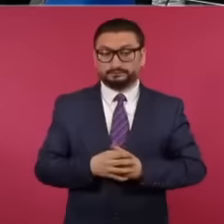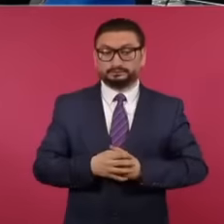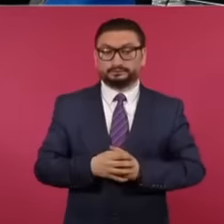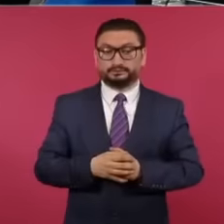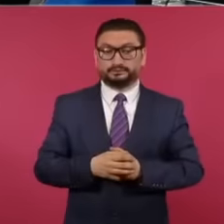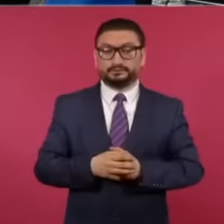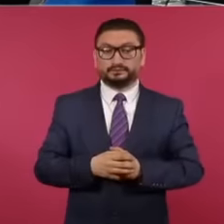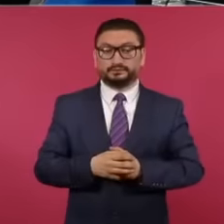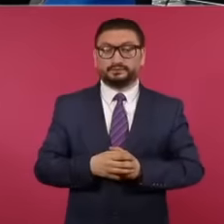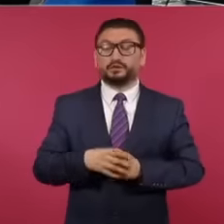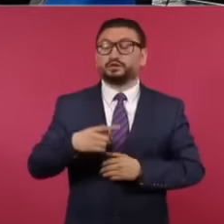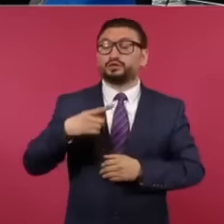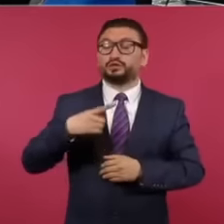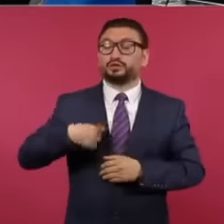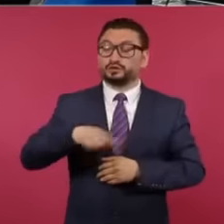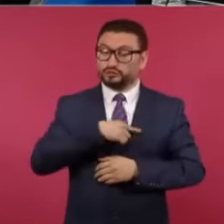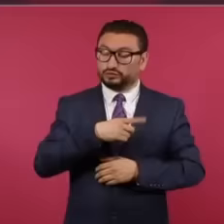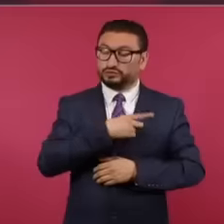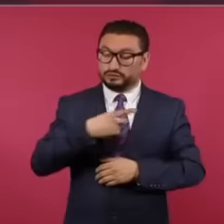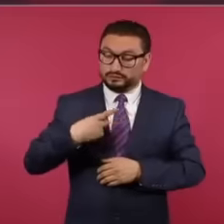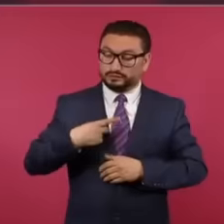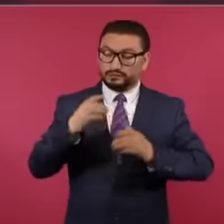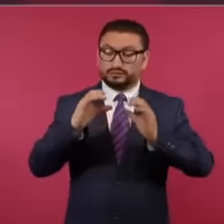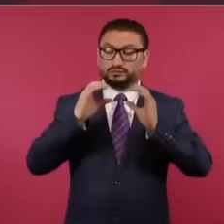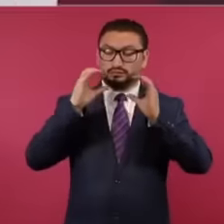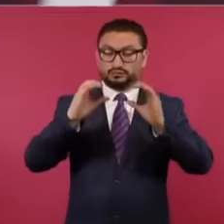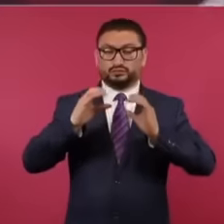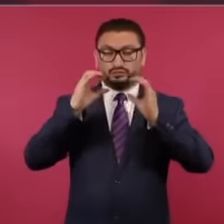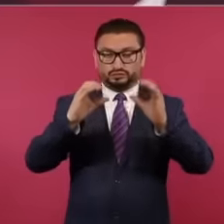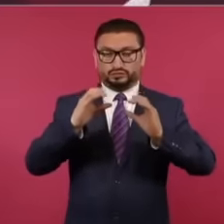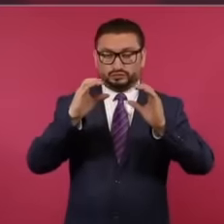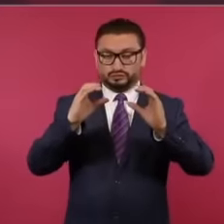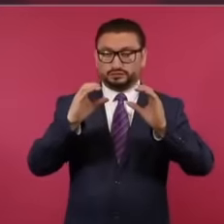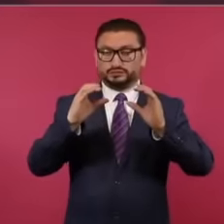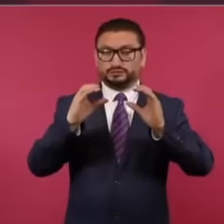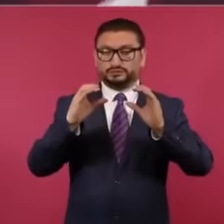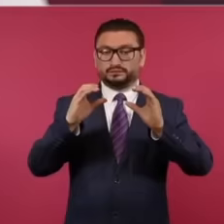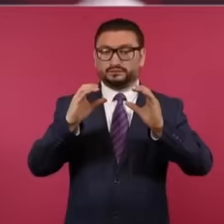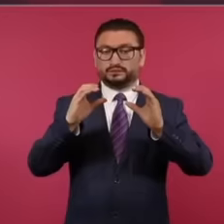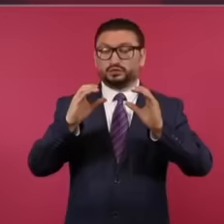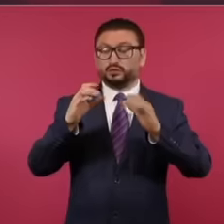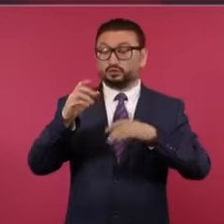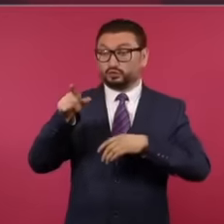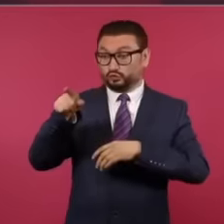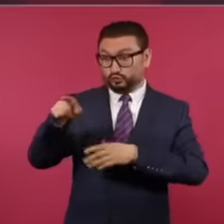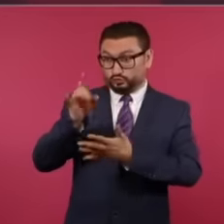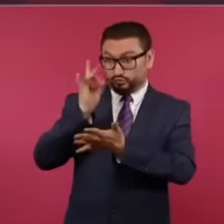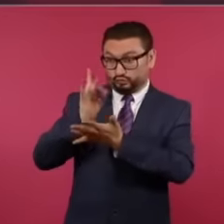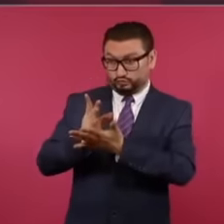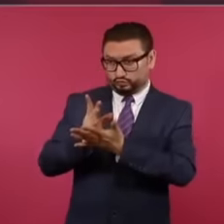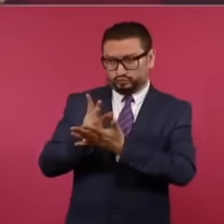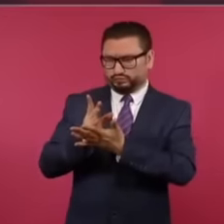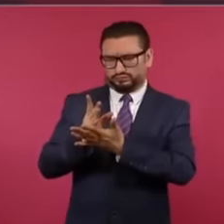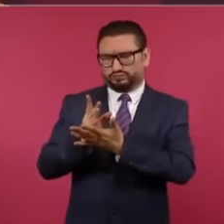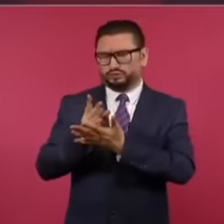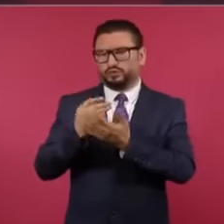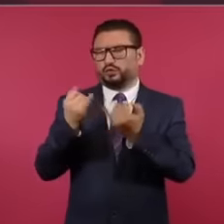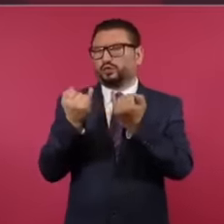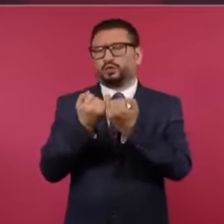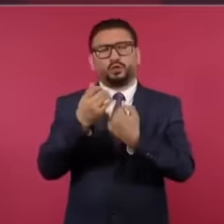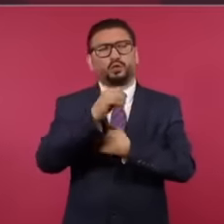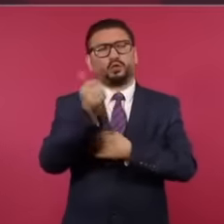hay que tener cuidado, pero no solo es tu caso o el caso de